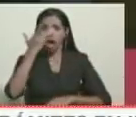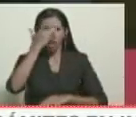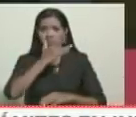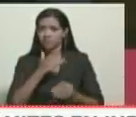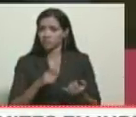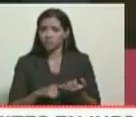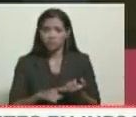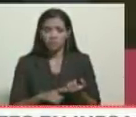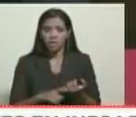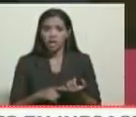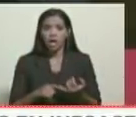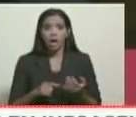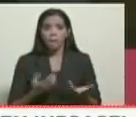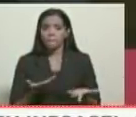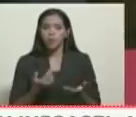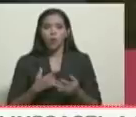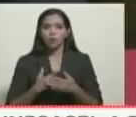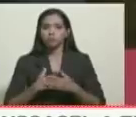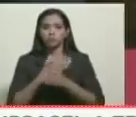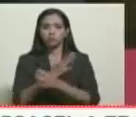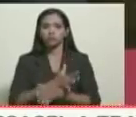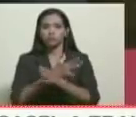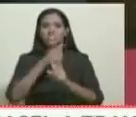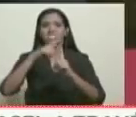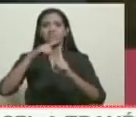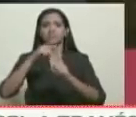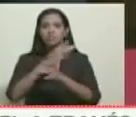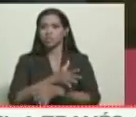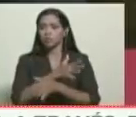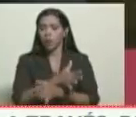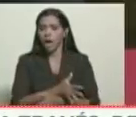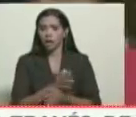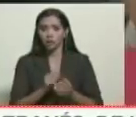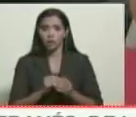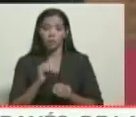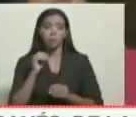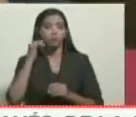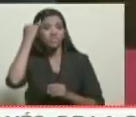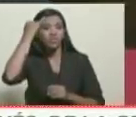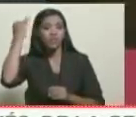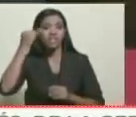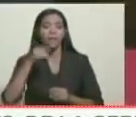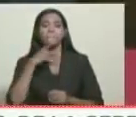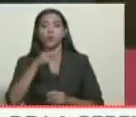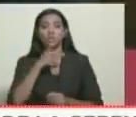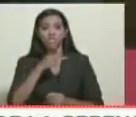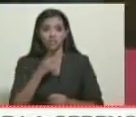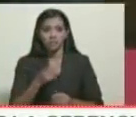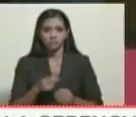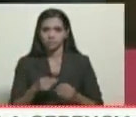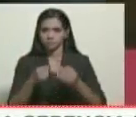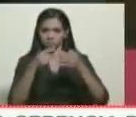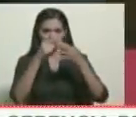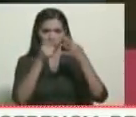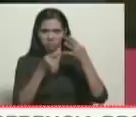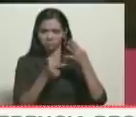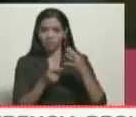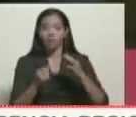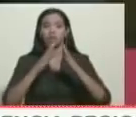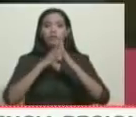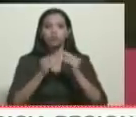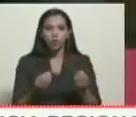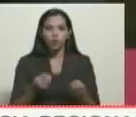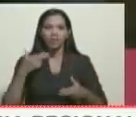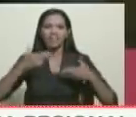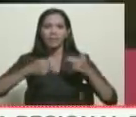sexual, por su ideología política. En este caso venezolano, todos los crímenes de odio que hemos venido observando han